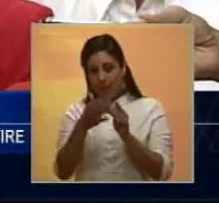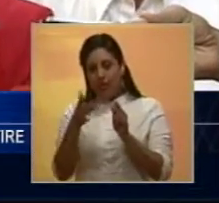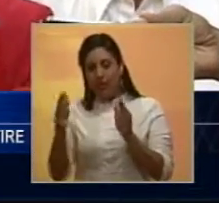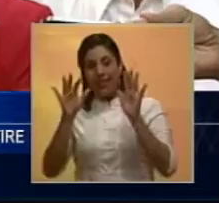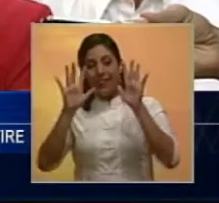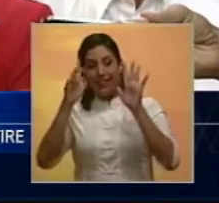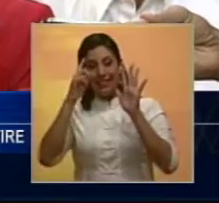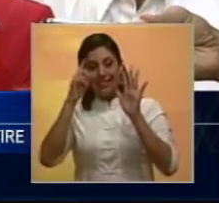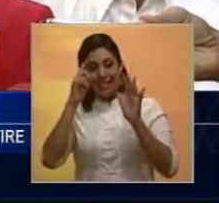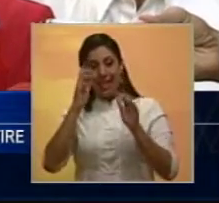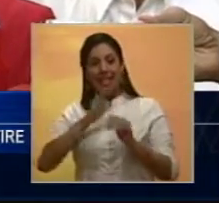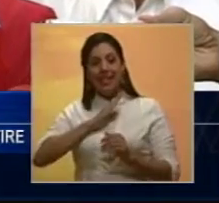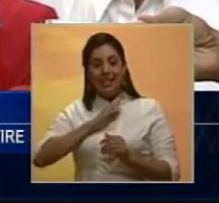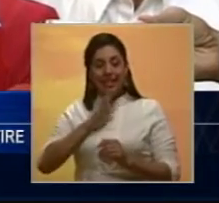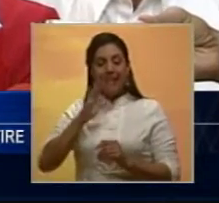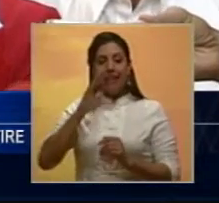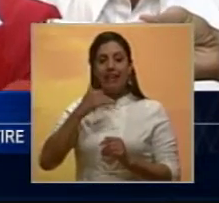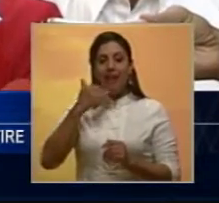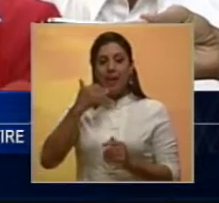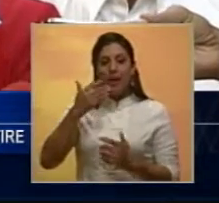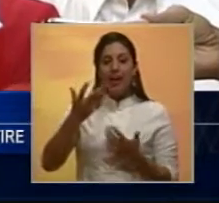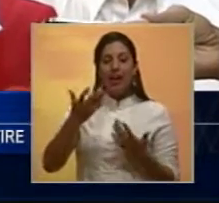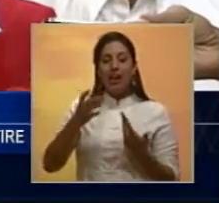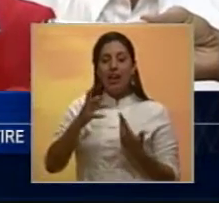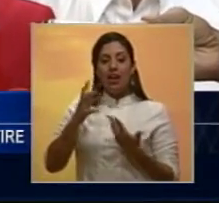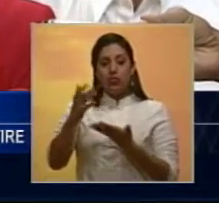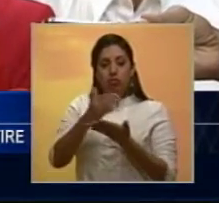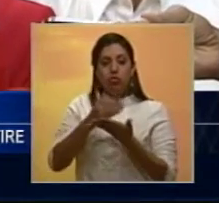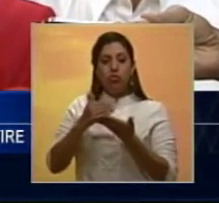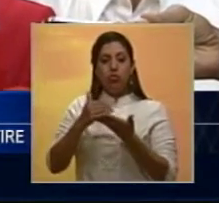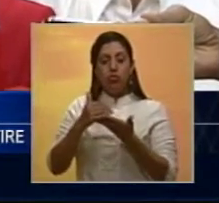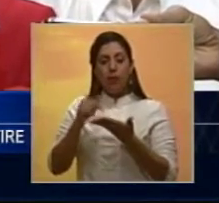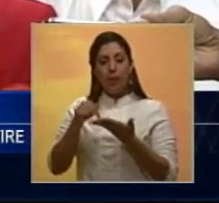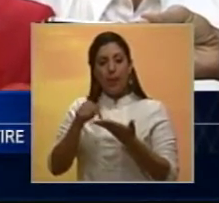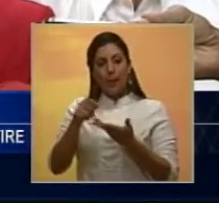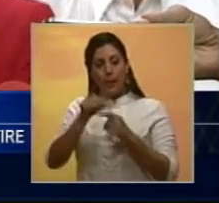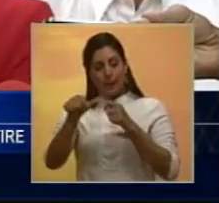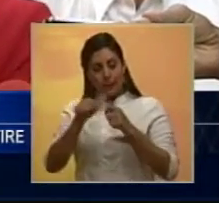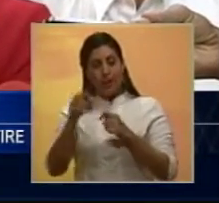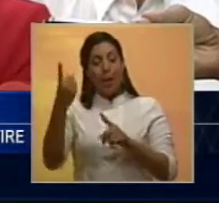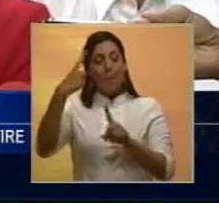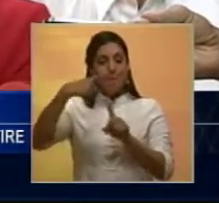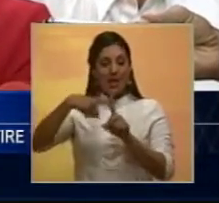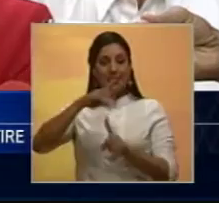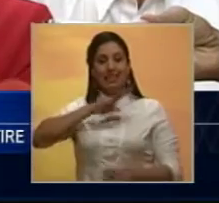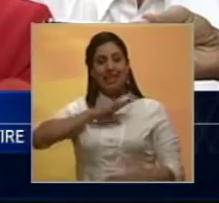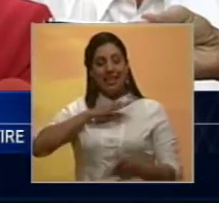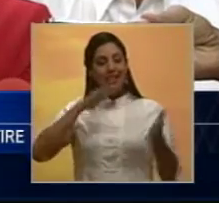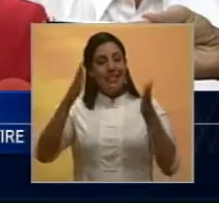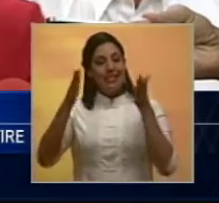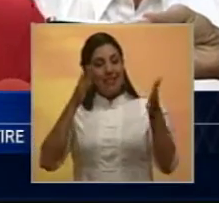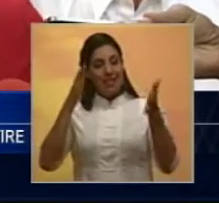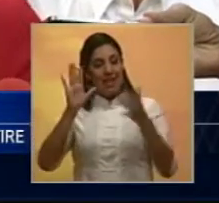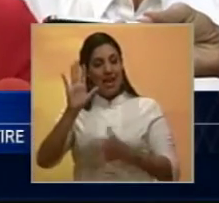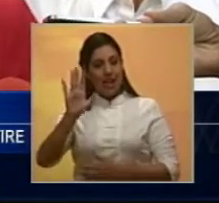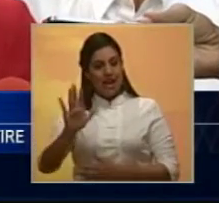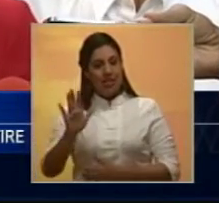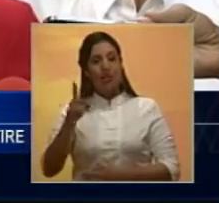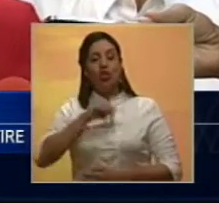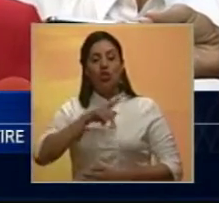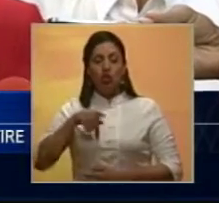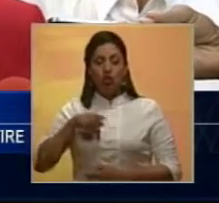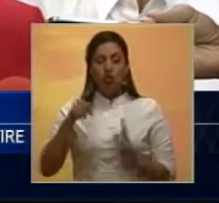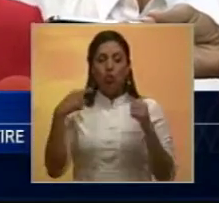10 días que tenemos de compás para recoger la moneda, además que ellos tienen un servicio que prestan, igual